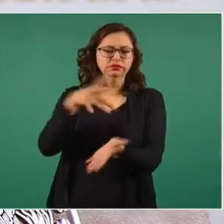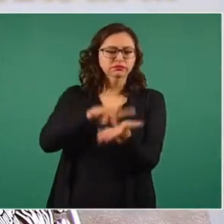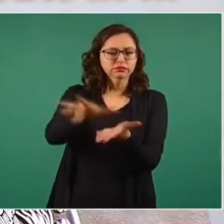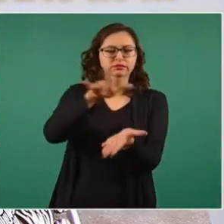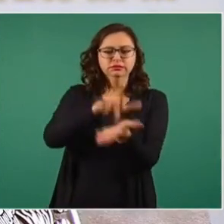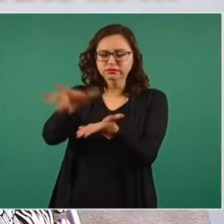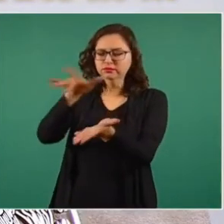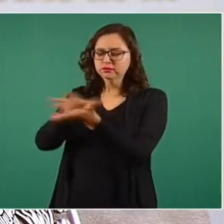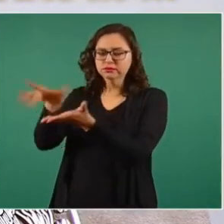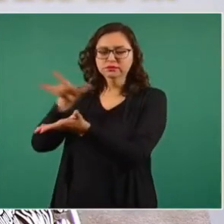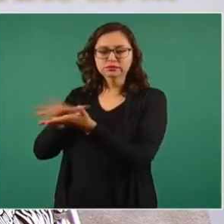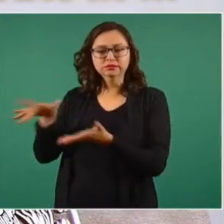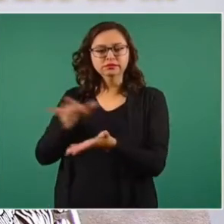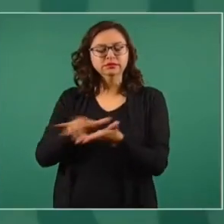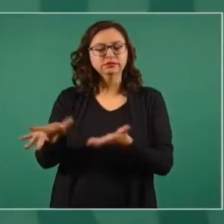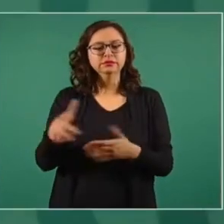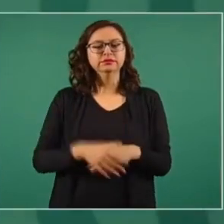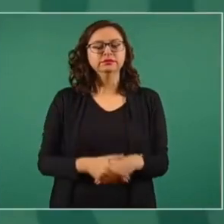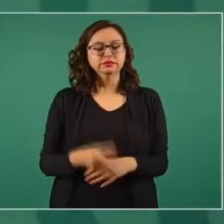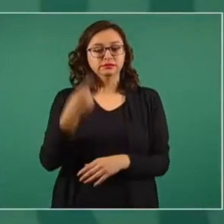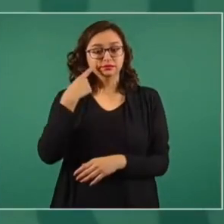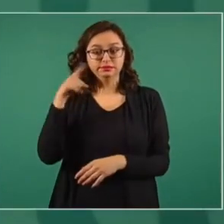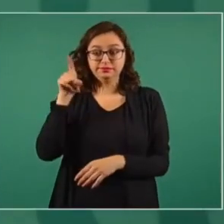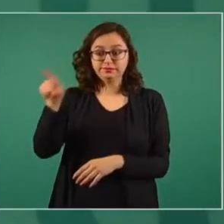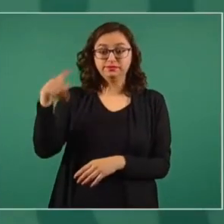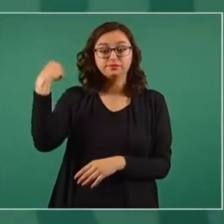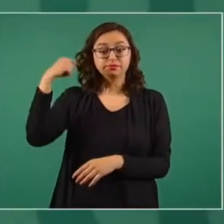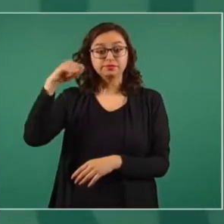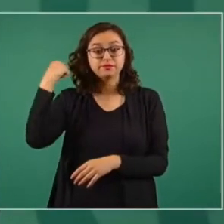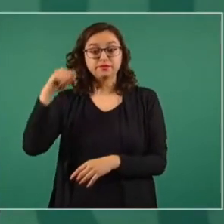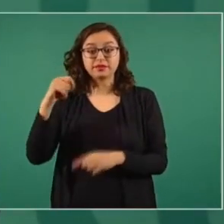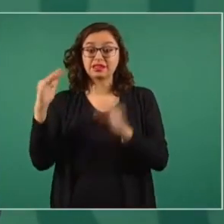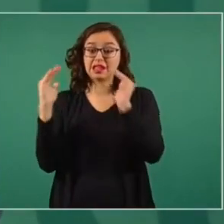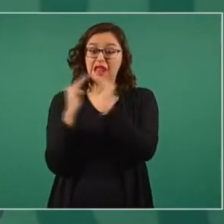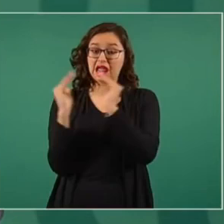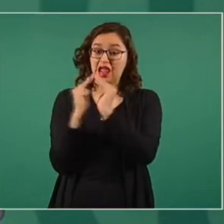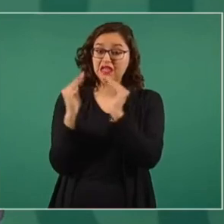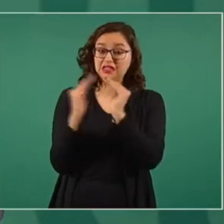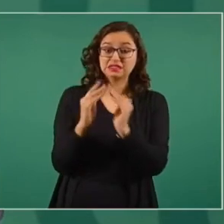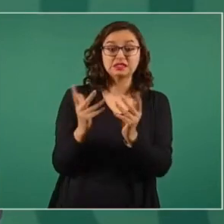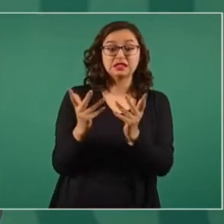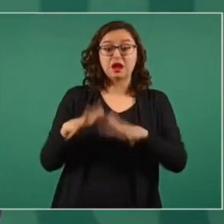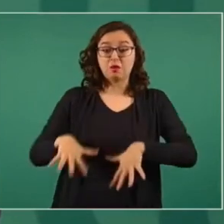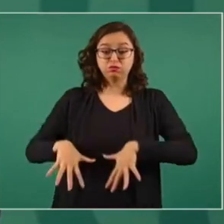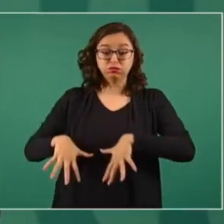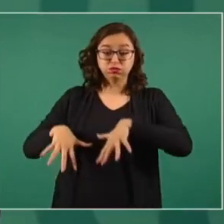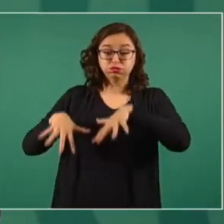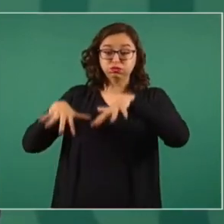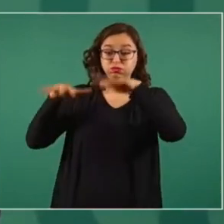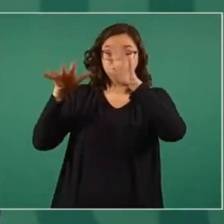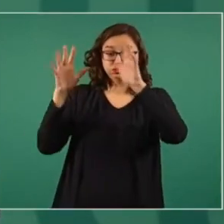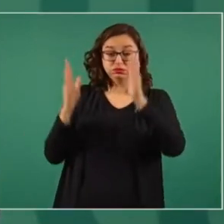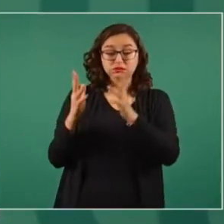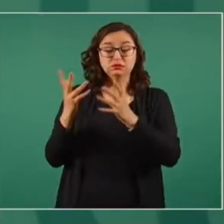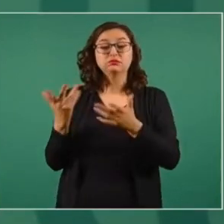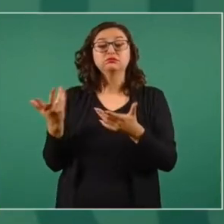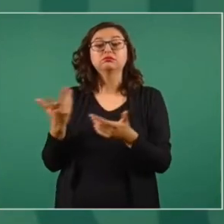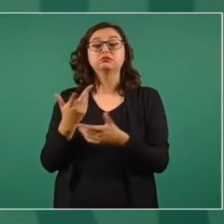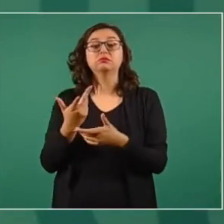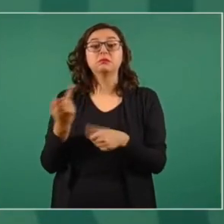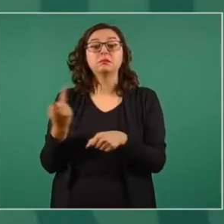En el caso de Tabasco, todas las viviendas que se inundaron